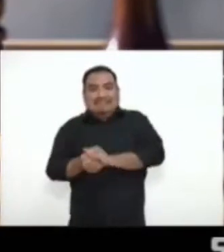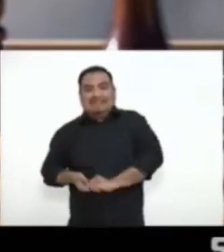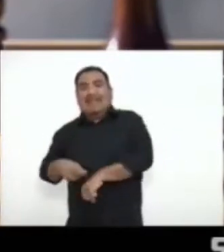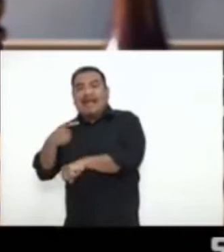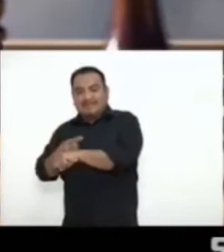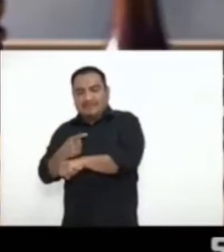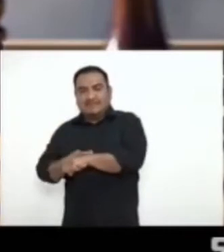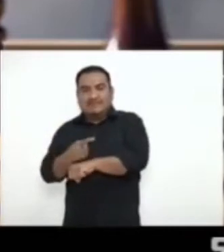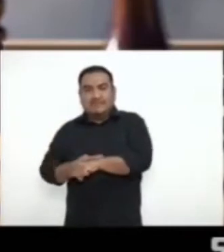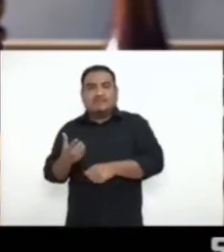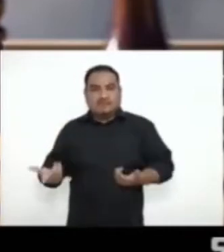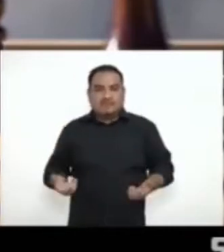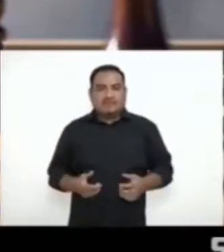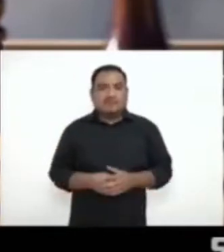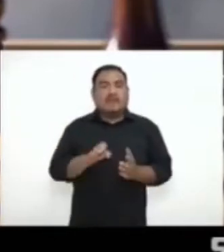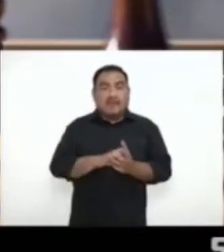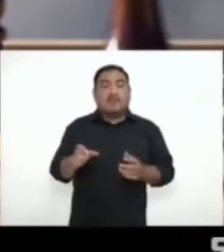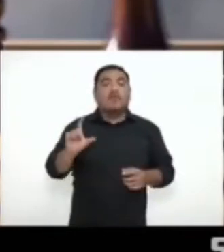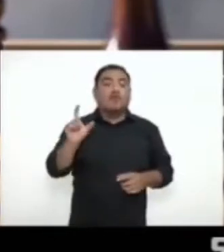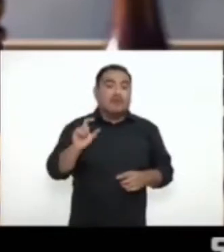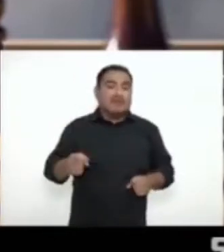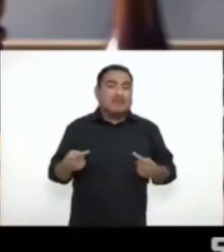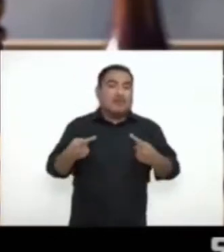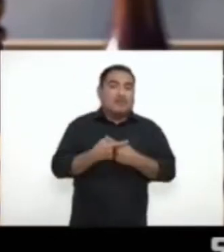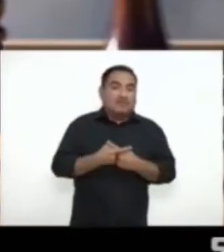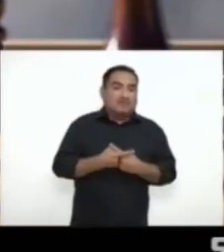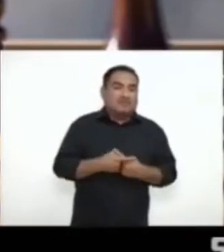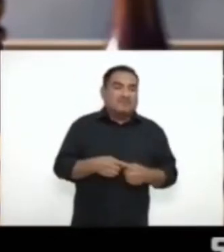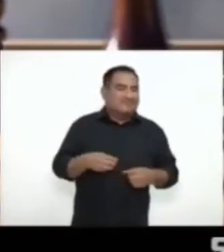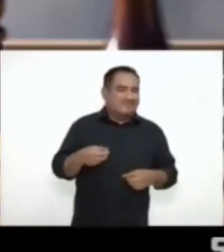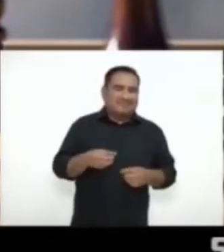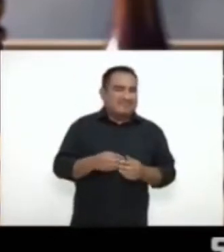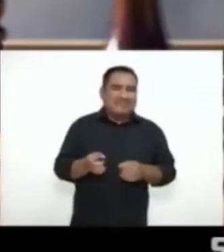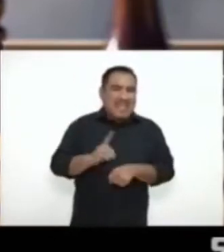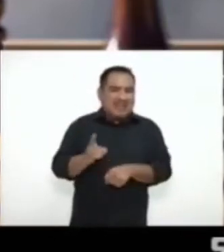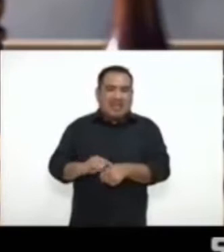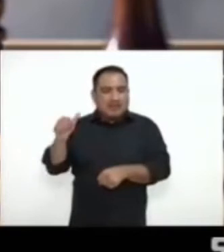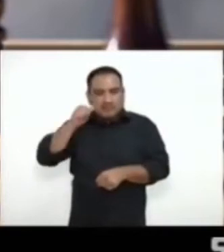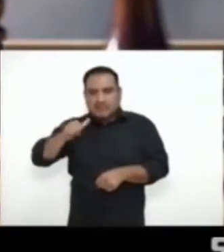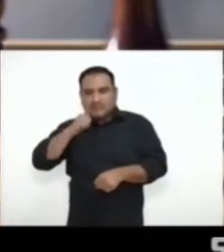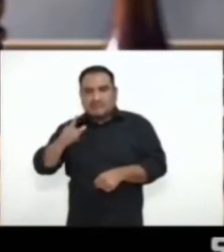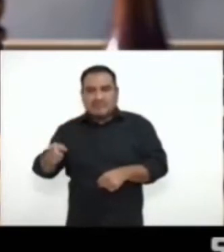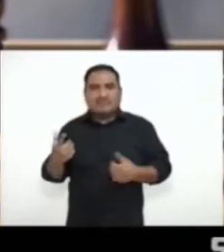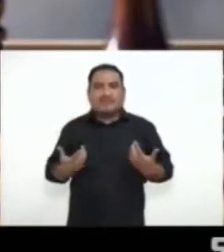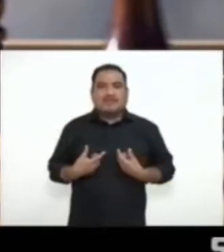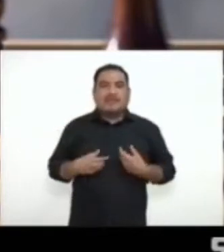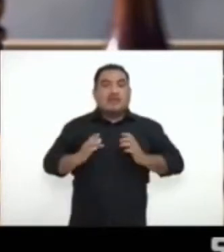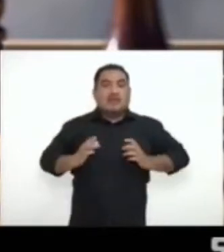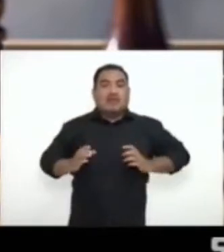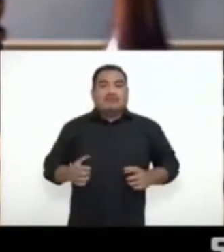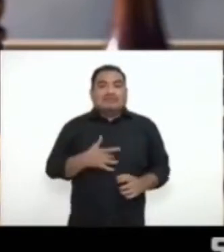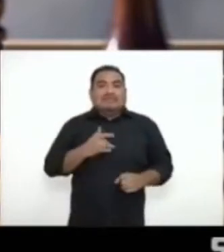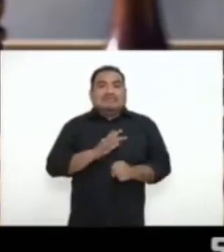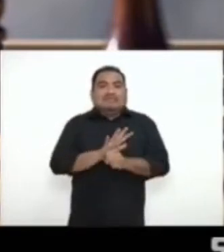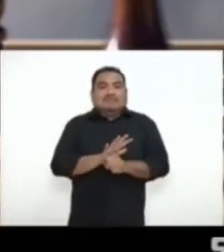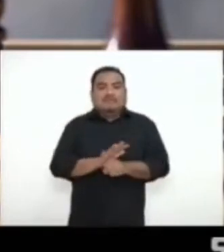cuando tenemos el conflicto activo y muchas otras cuando ya hemos resuelto el conflicto. ¿Por qué? Porque